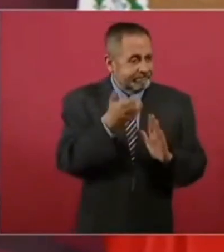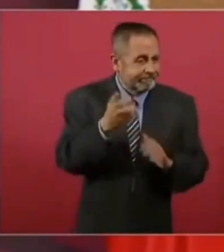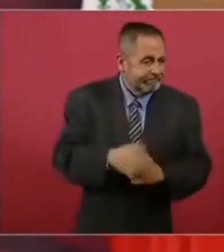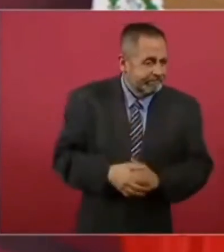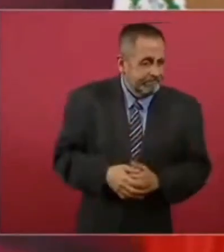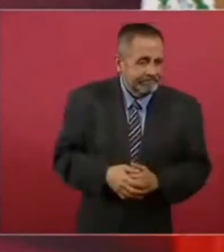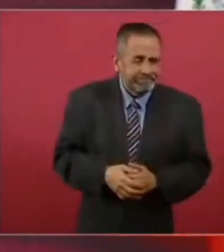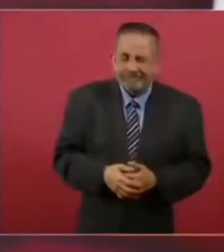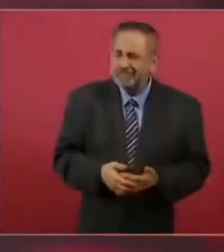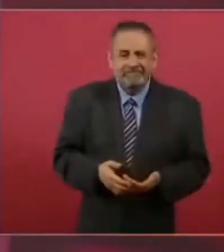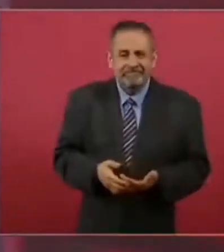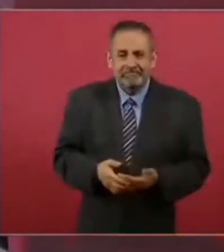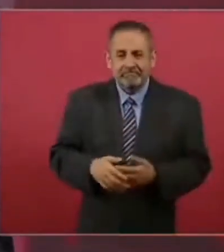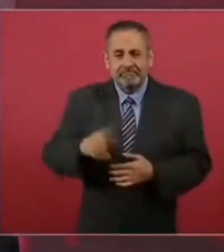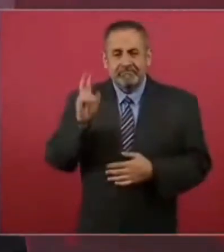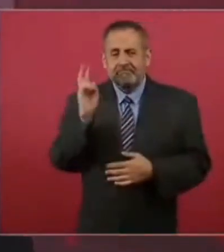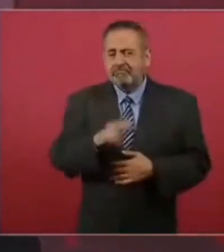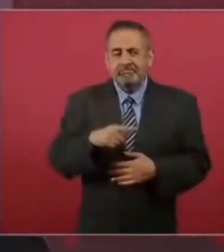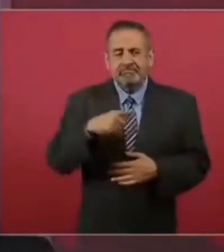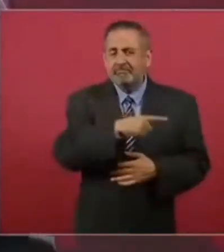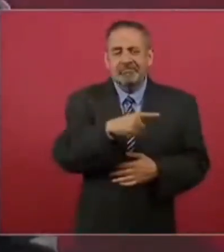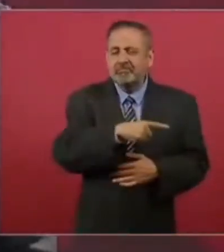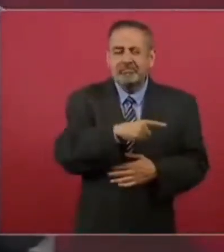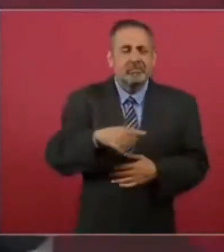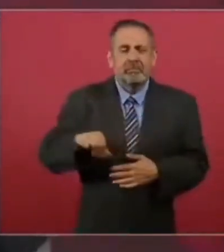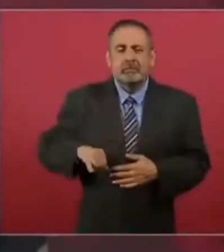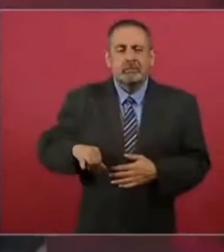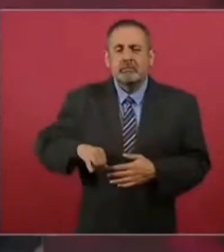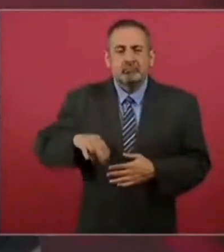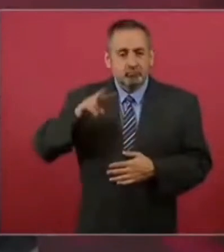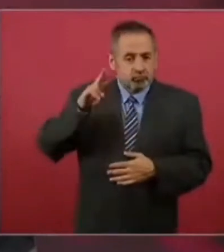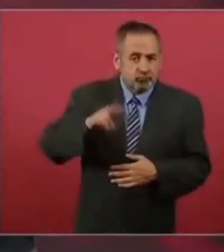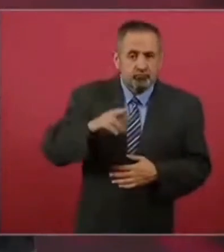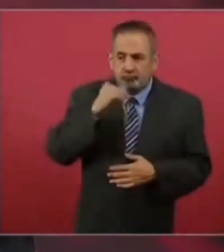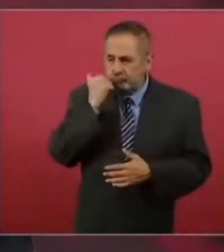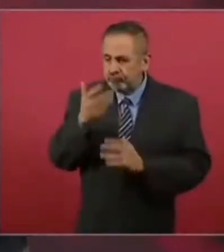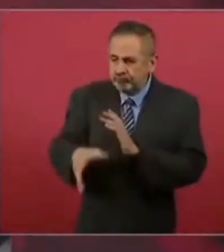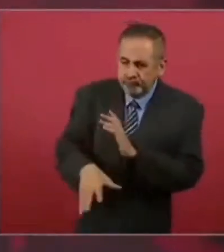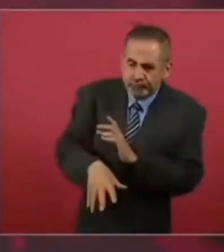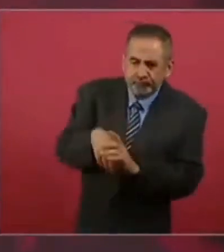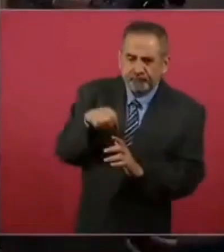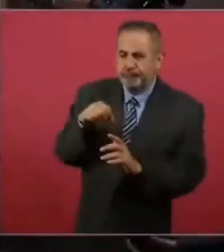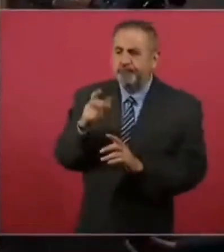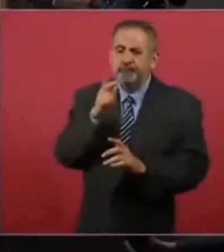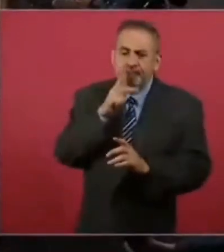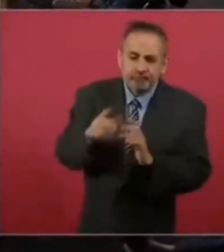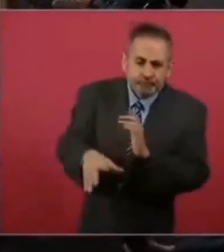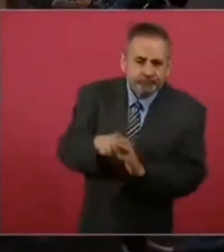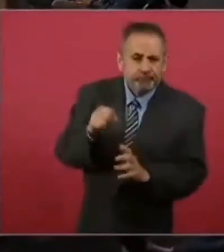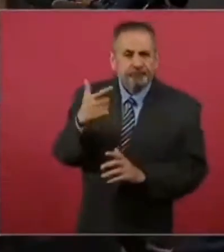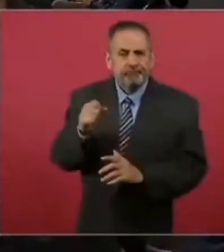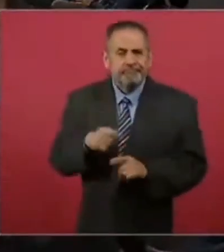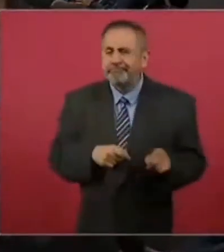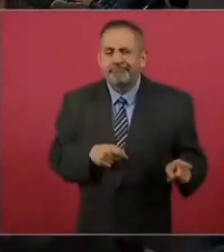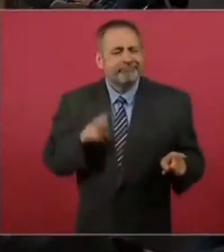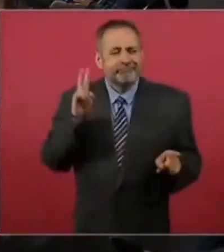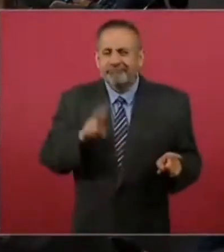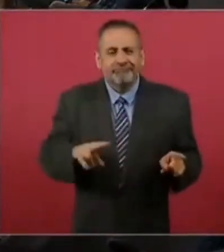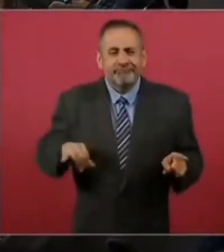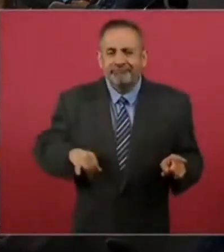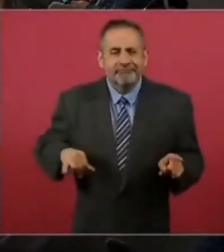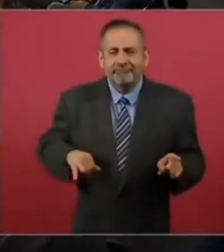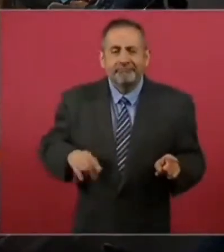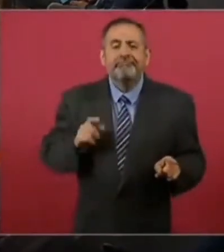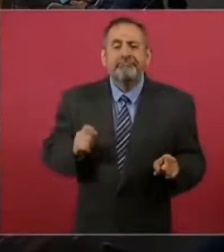No les interesaba sacar más petróleo, extraer más petróleo, extraer más gas. No, eran